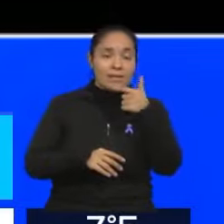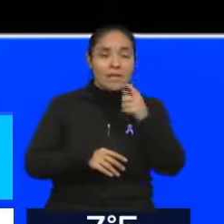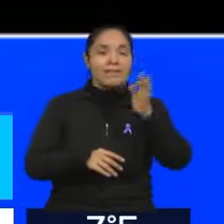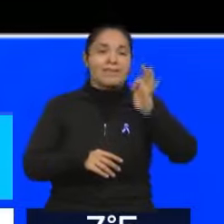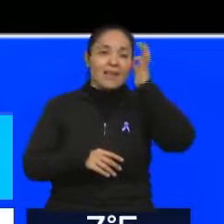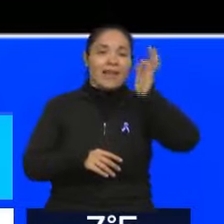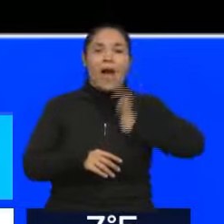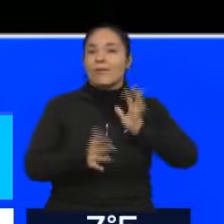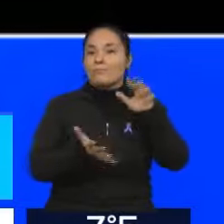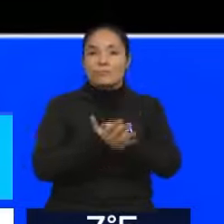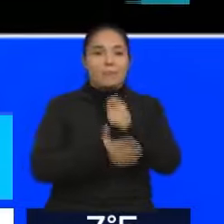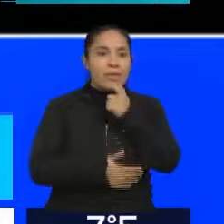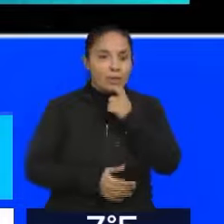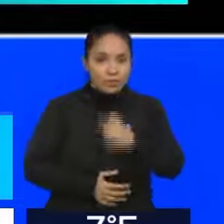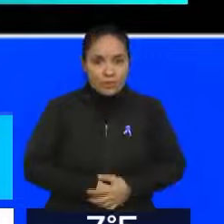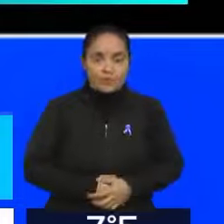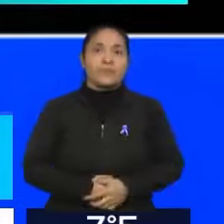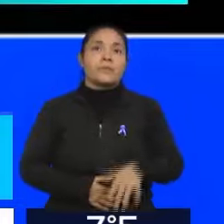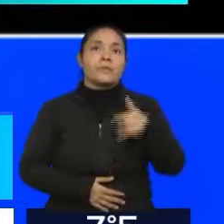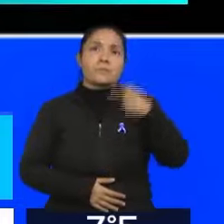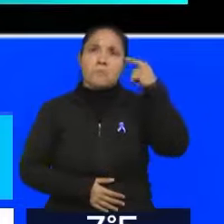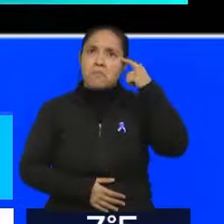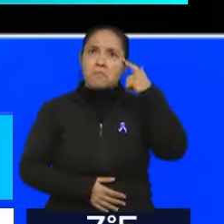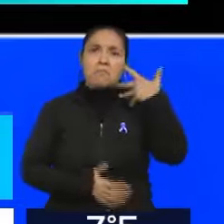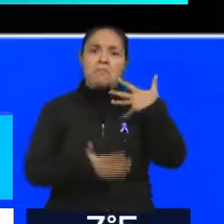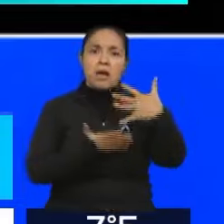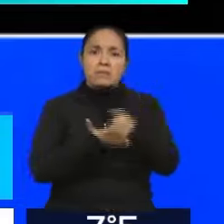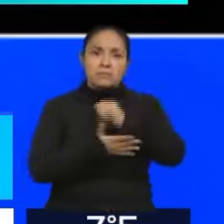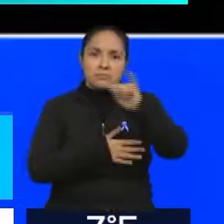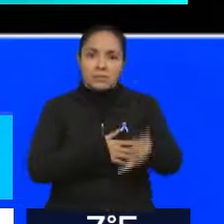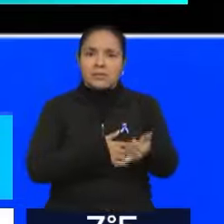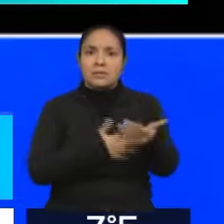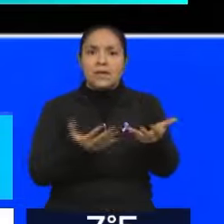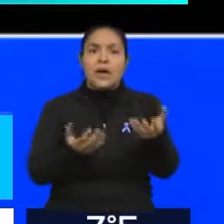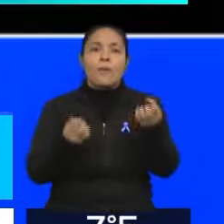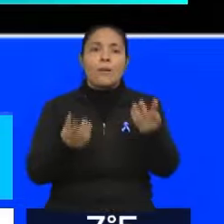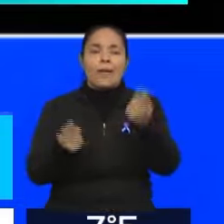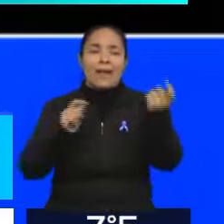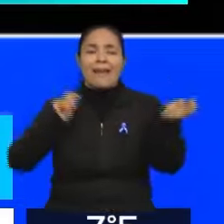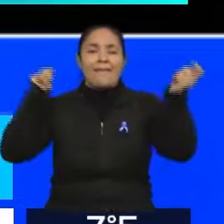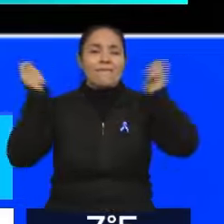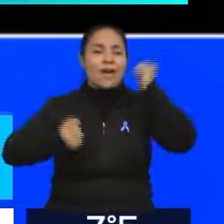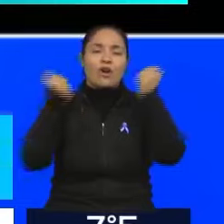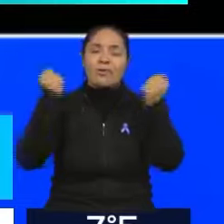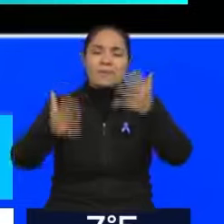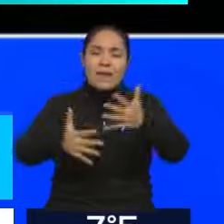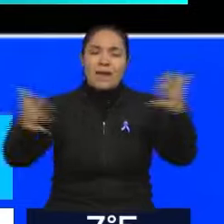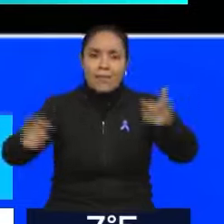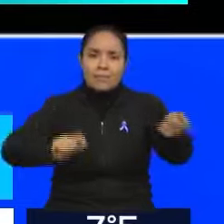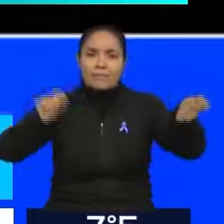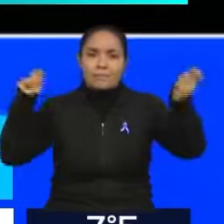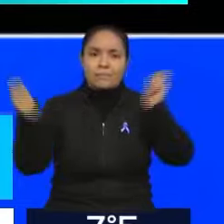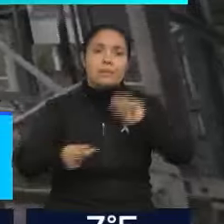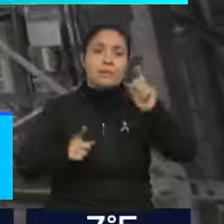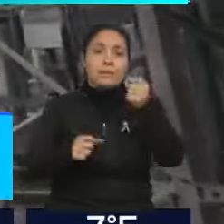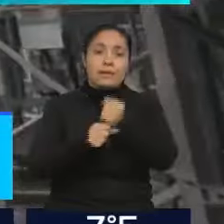una decisión más que acertada en un momento de grandes reformas de la economía en general y de diversas